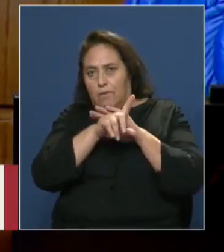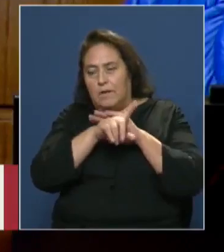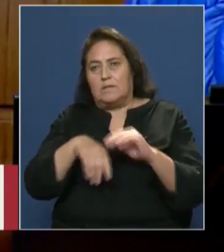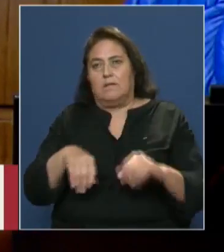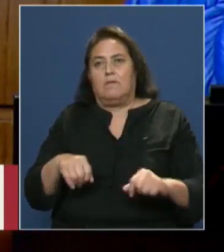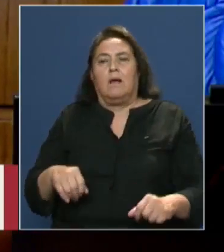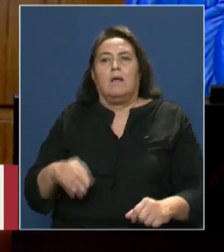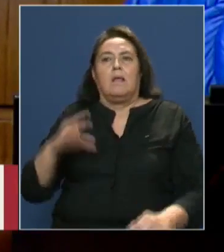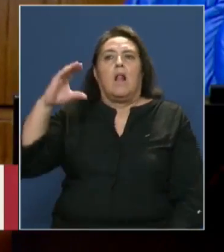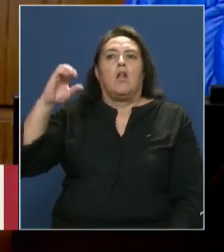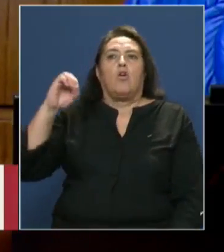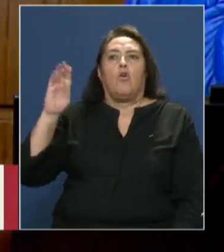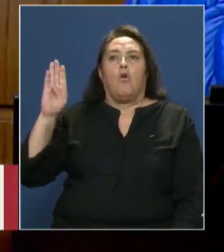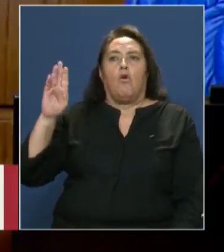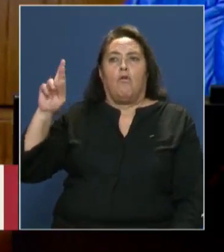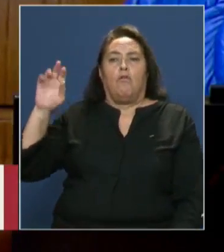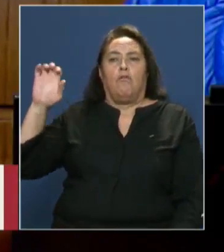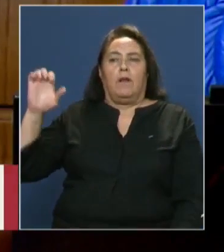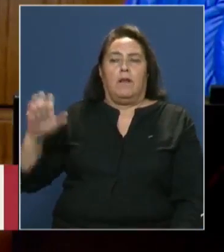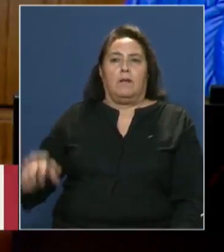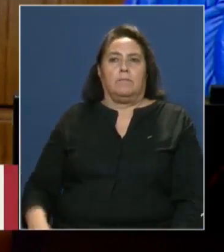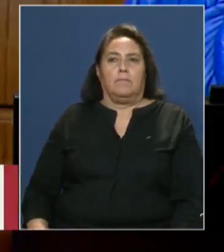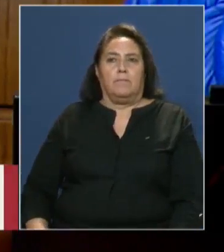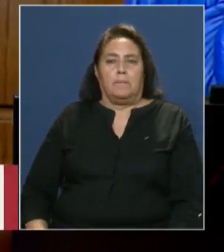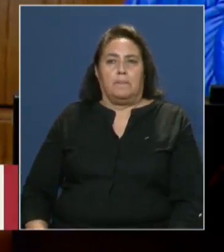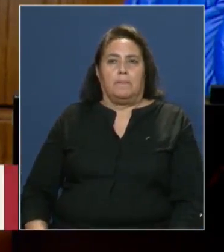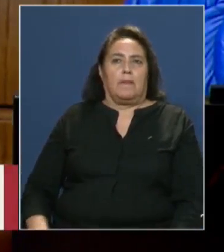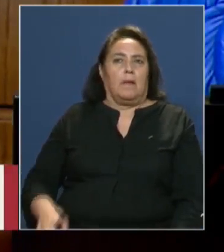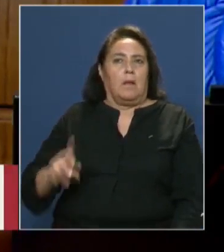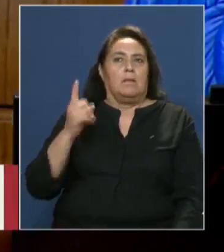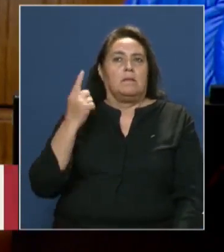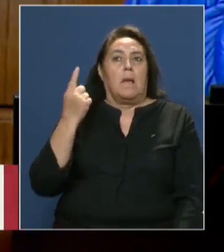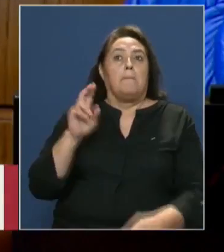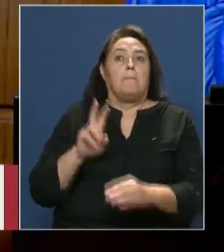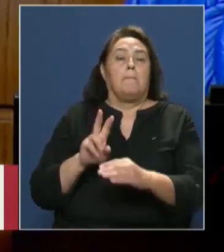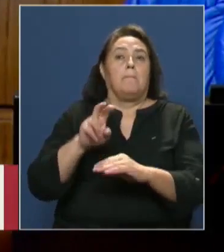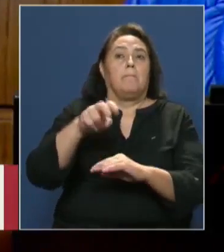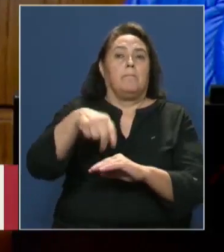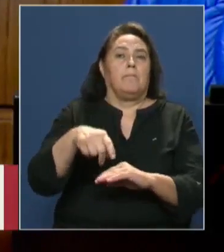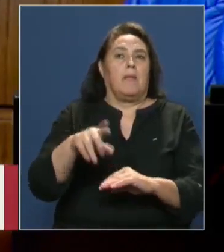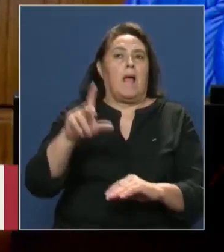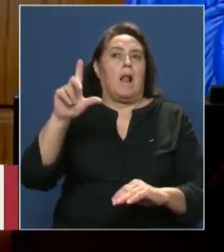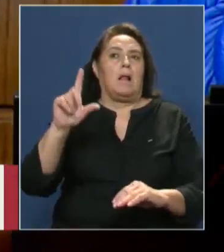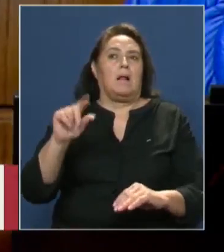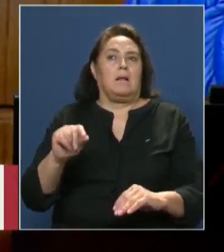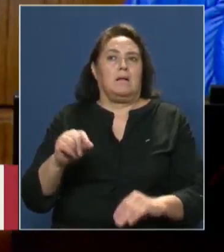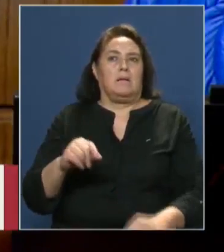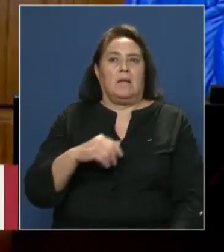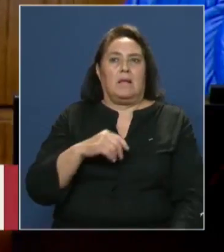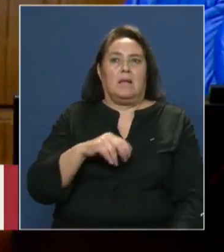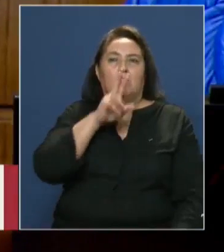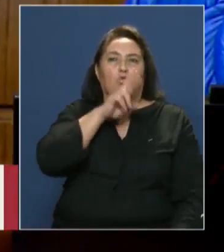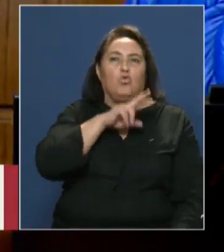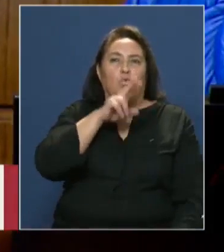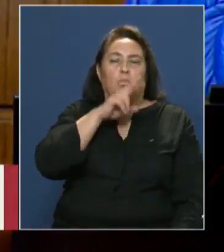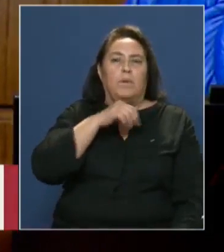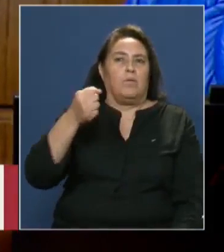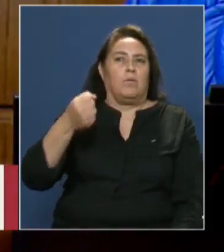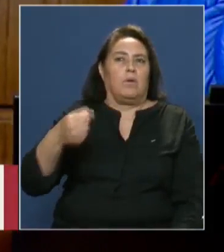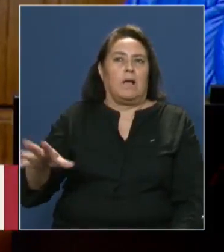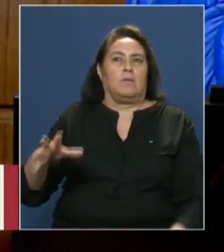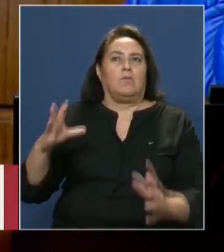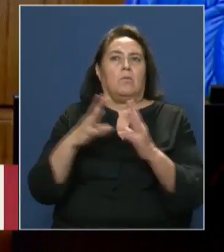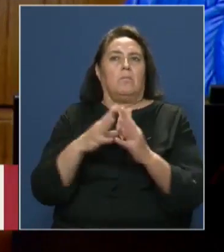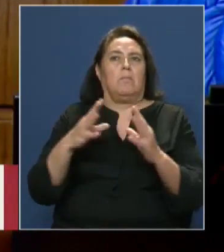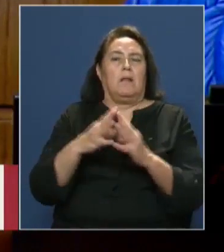el Día de la Paz debiera ser un primer paso hacia la reducción del ridículo gasto militar